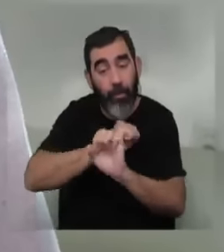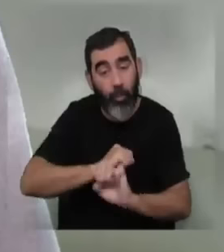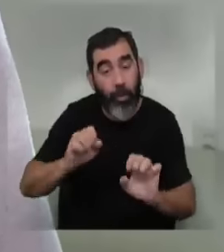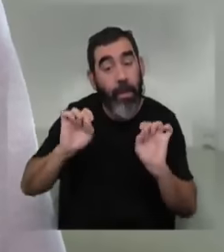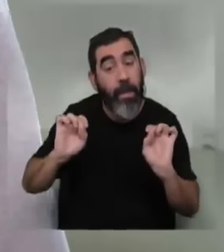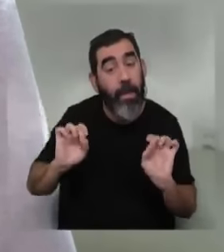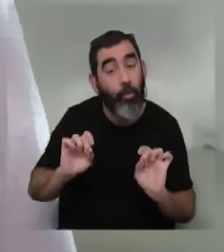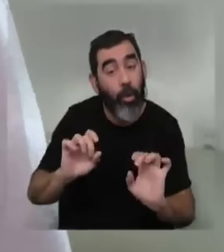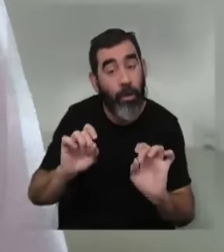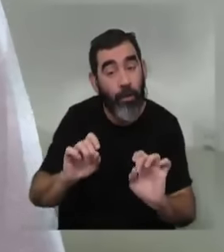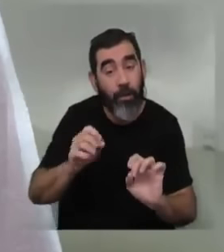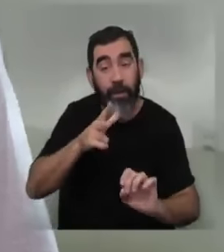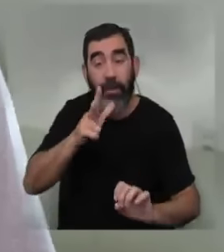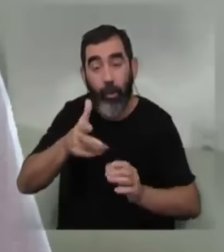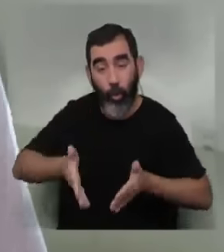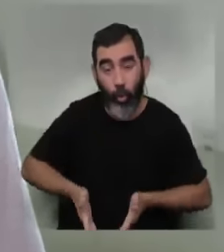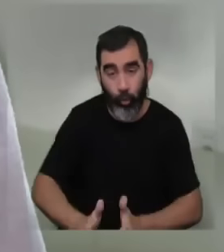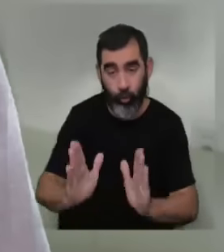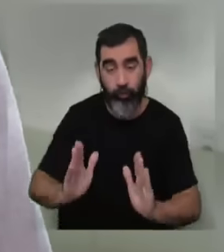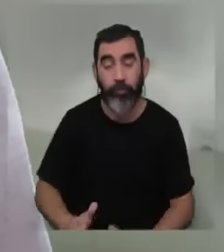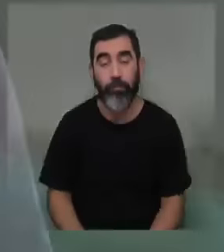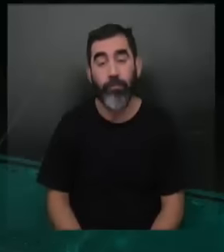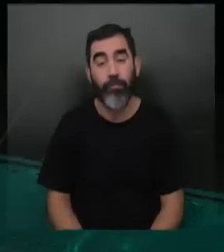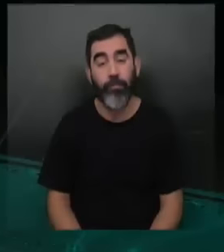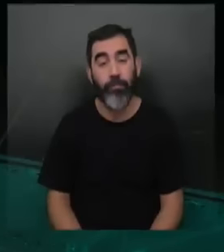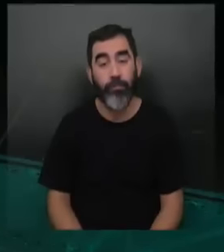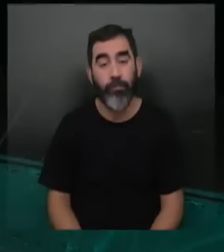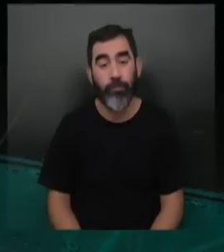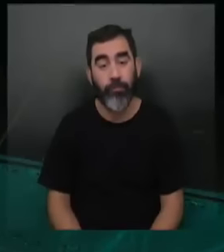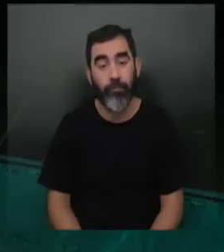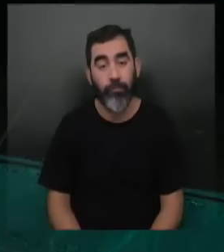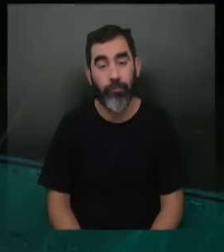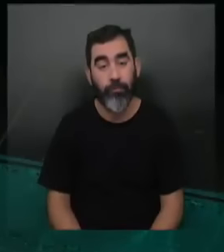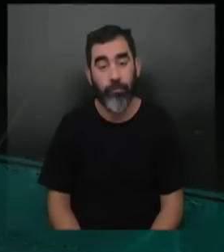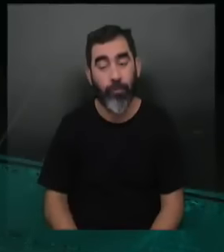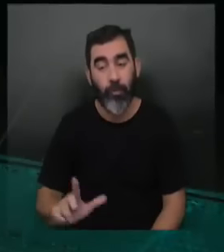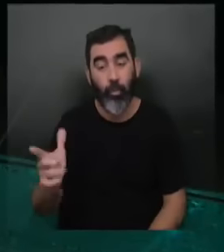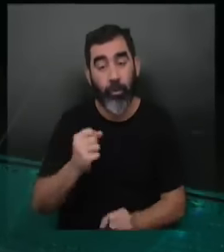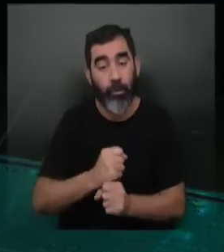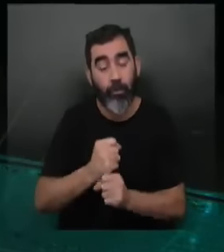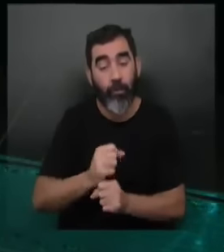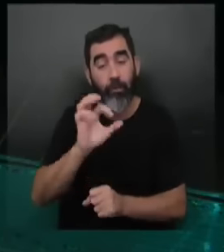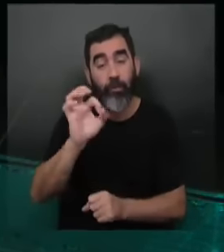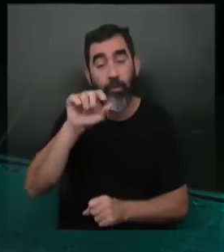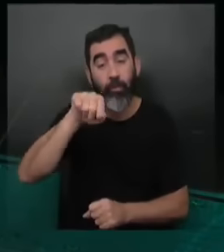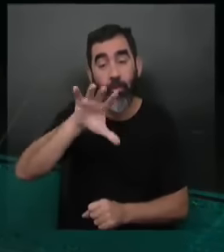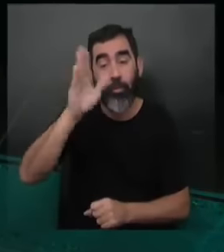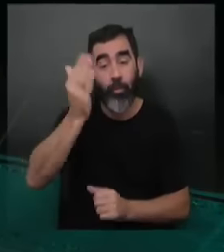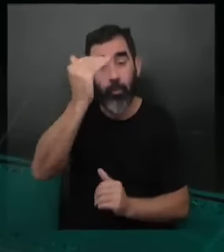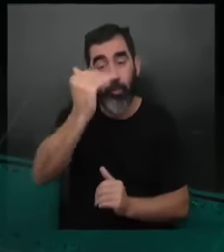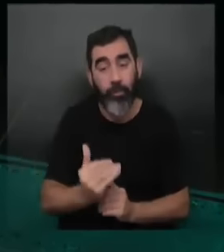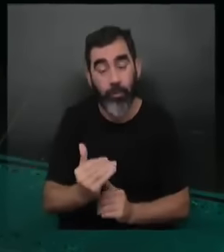natural de procrear y vamos a hablar de ese empleo cayó medio punto porcentual